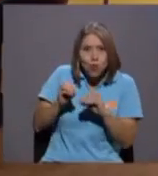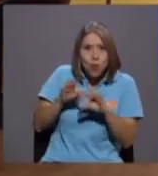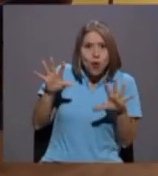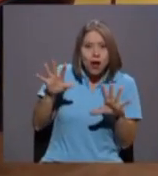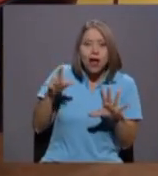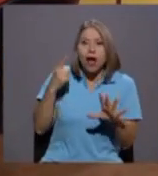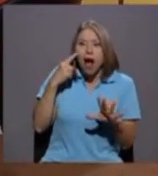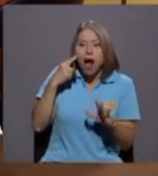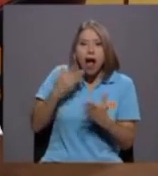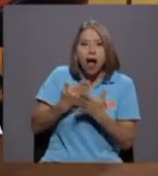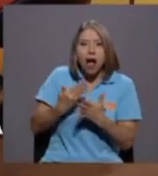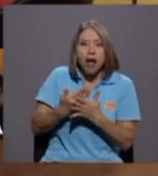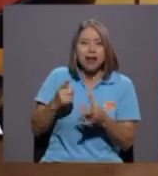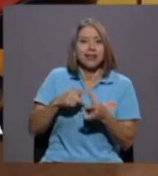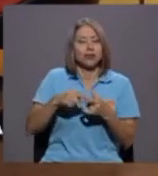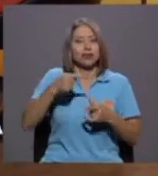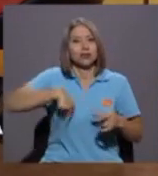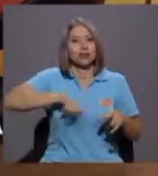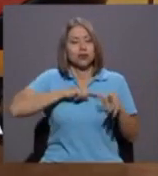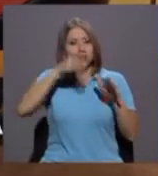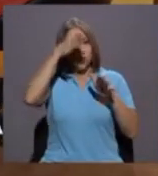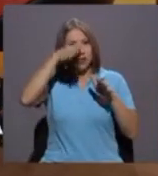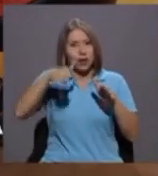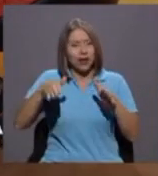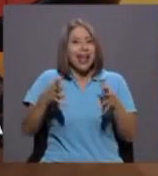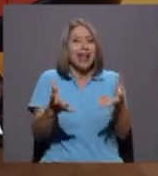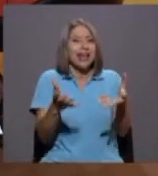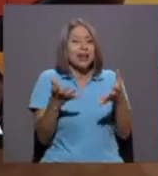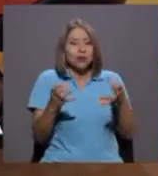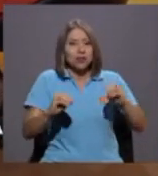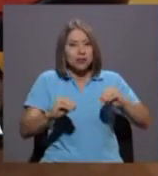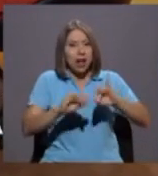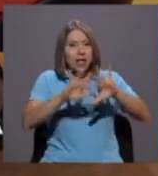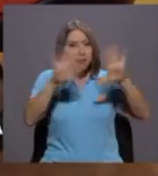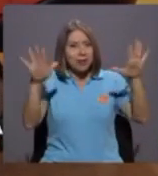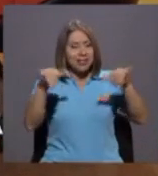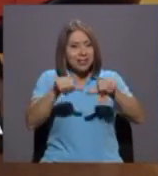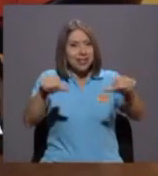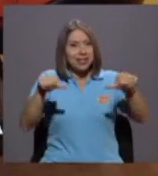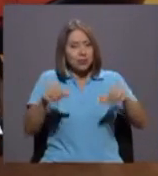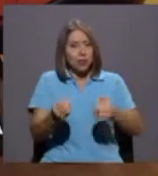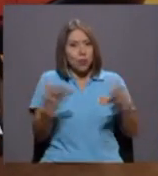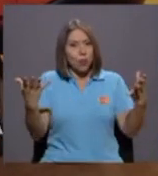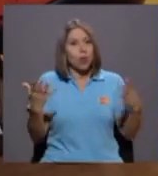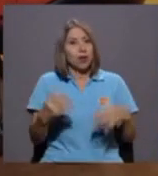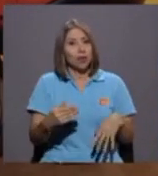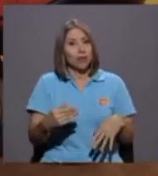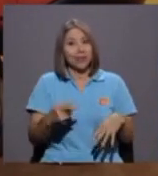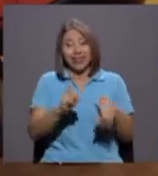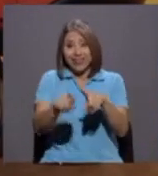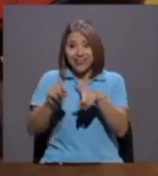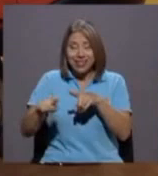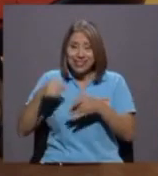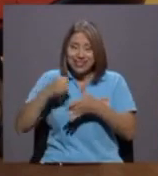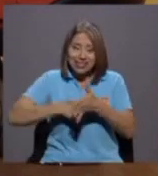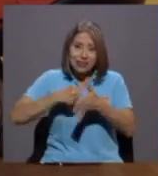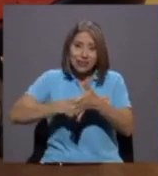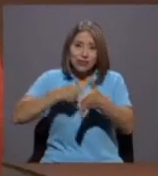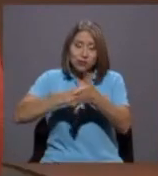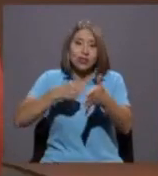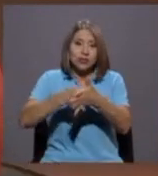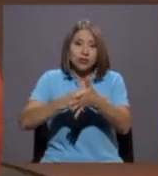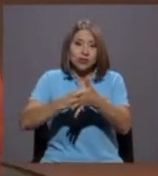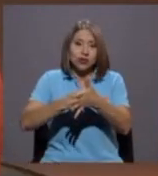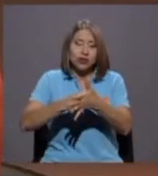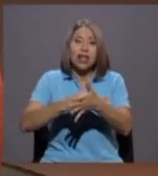generar transparencia en el sector público, y de ahí todos estos esfuerzos, y muy importante es conocer